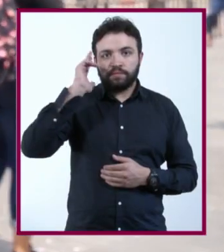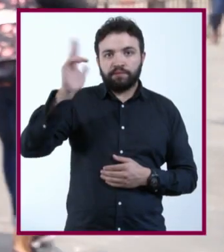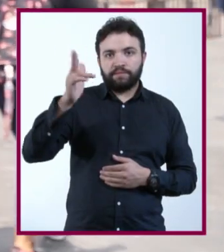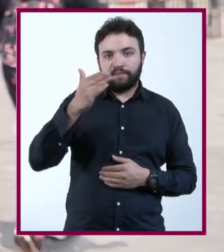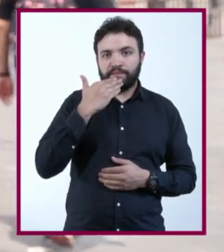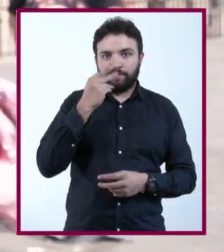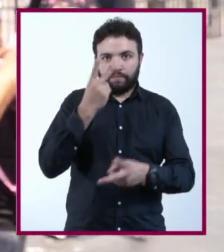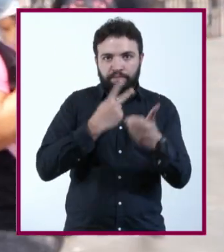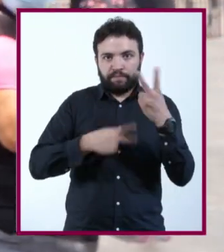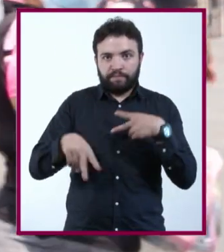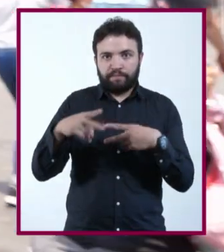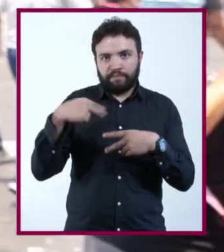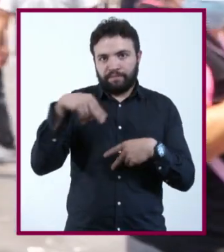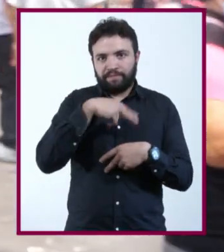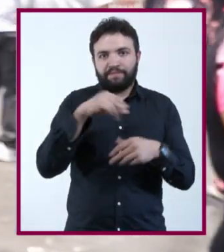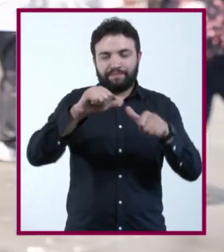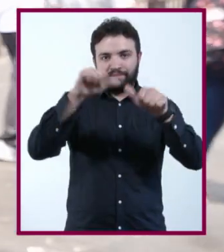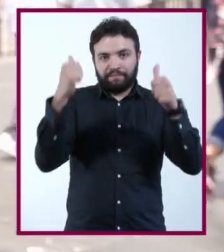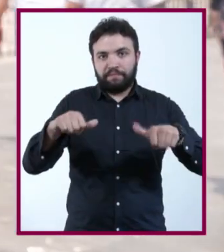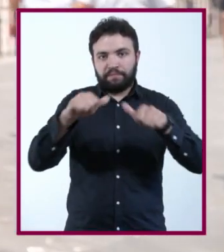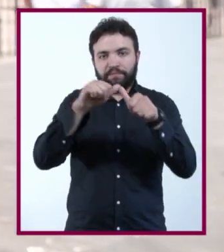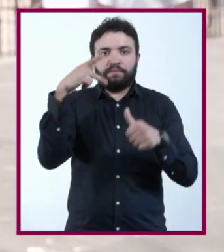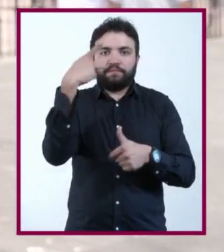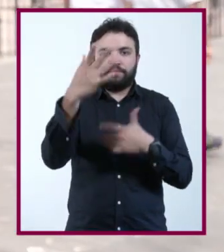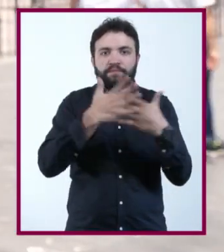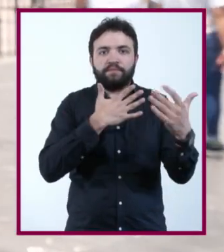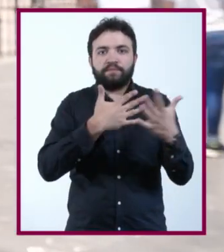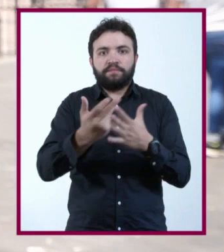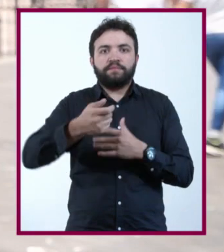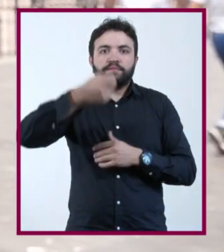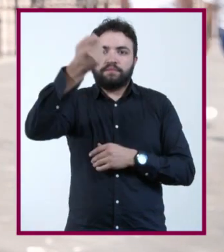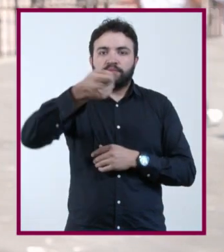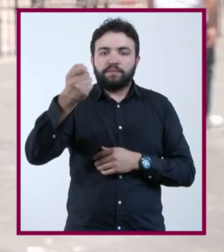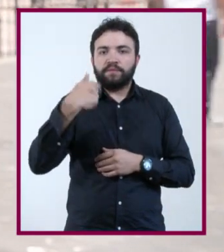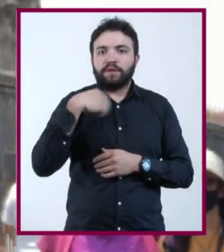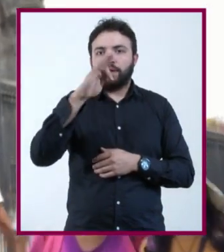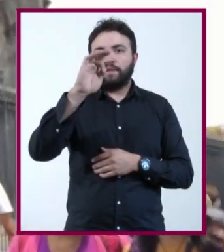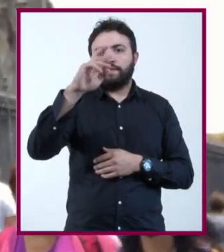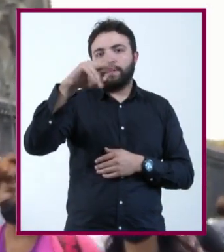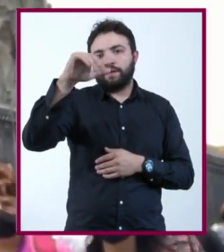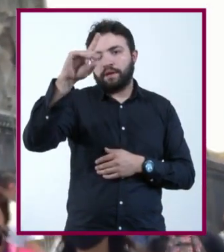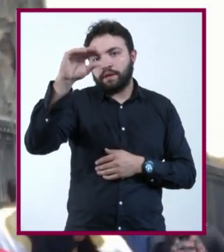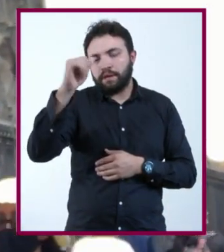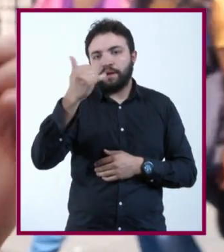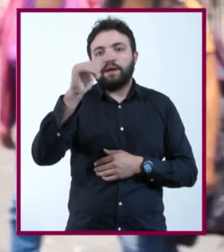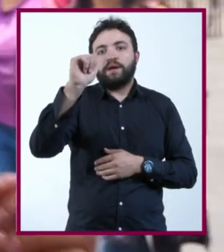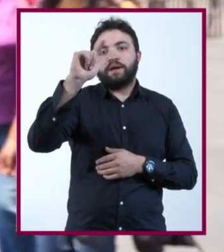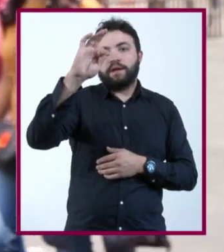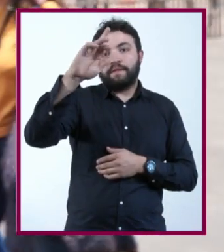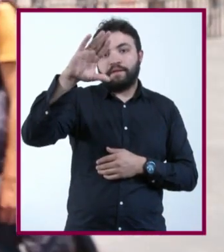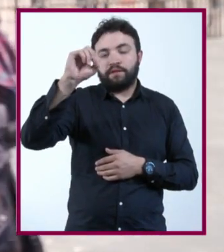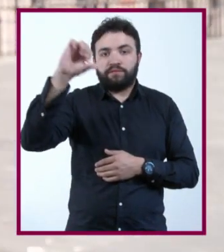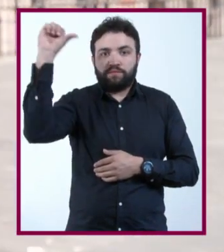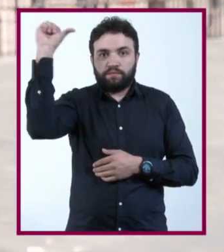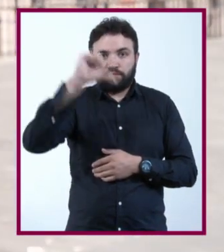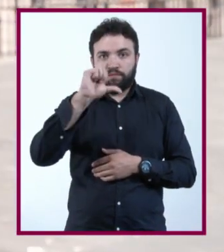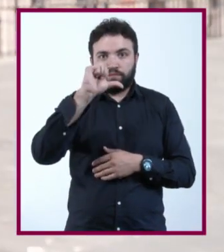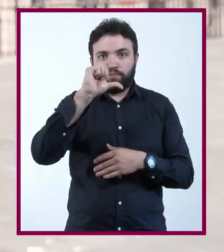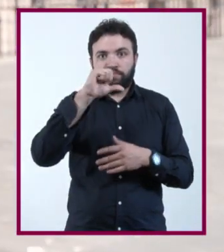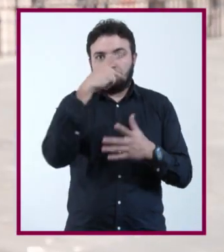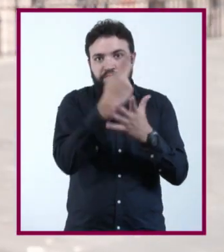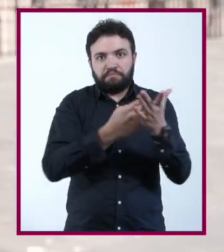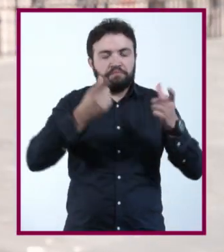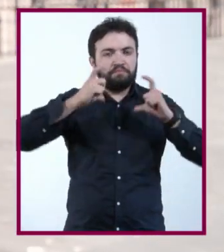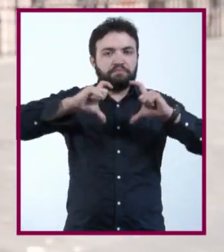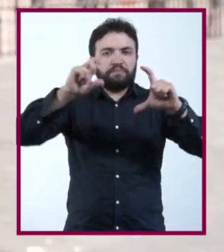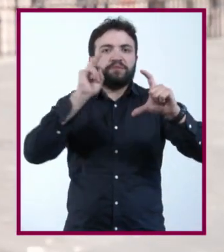Hola, bienvenidos a nuestra sección de artes, El arte en tus manos. Los saludamos Fernanda Bastida y Alfredo Gutiérrez. El programa de hoy está dedicado